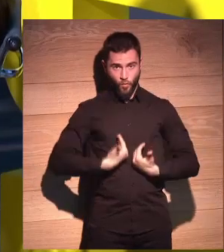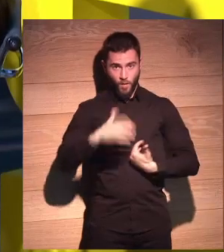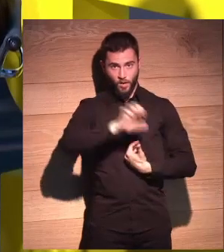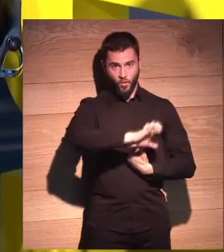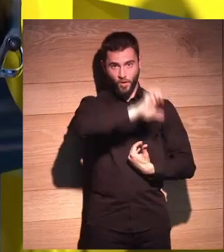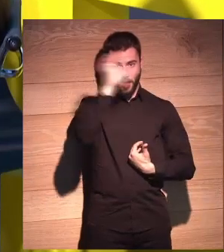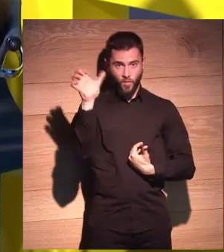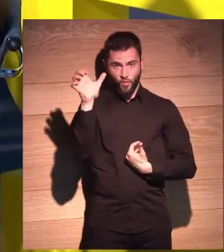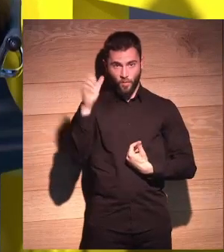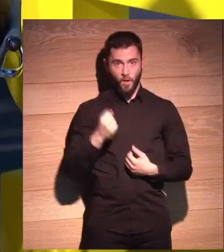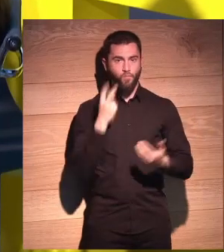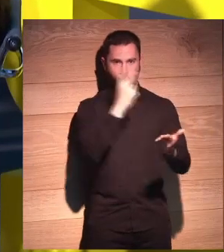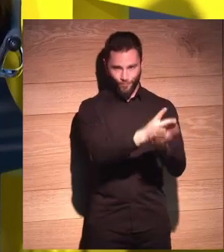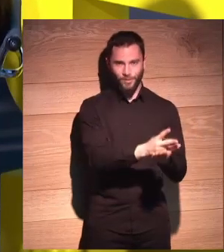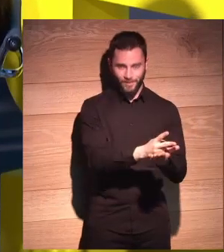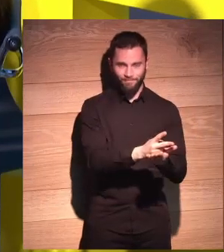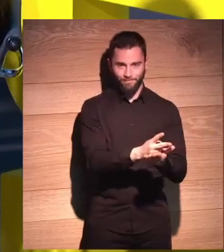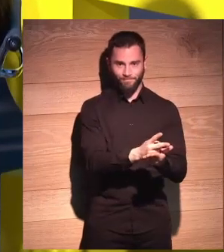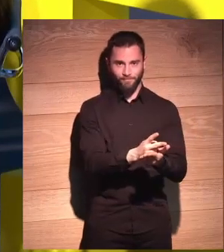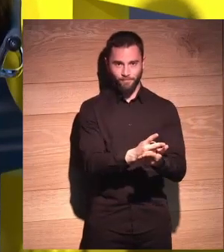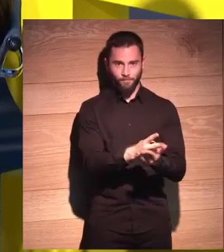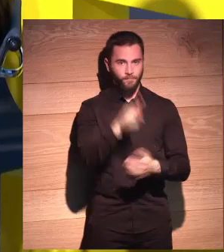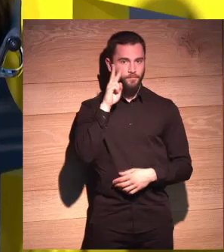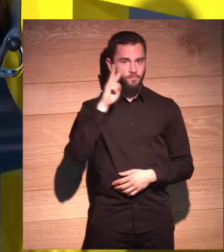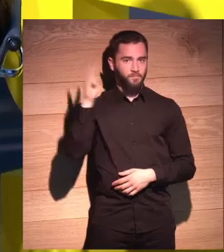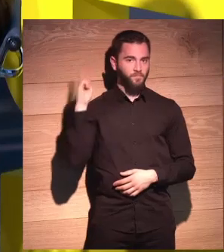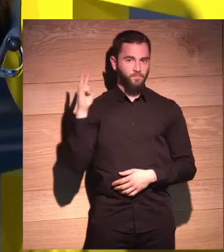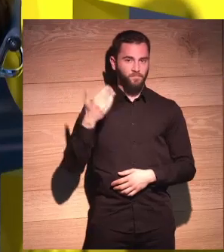hecho una apuesta. Hemos visto que hace